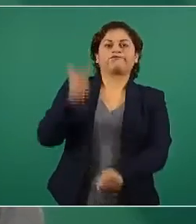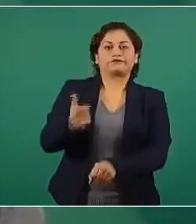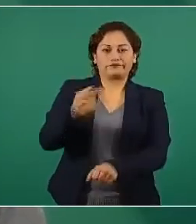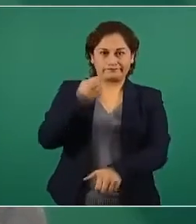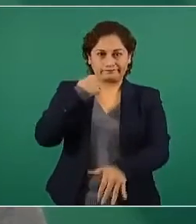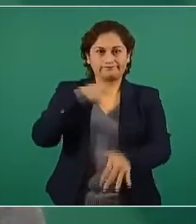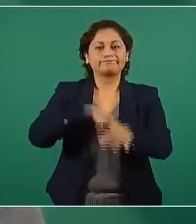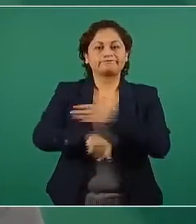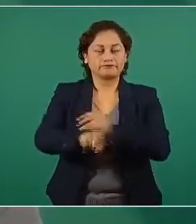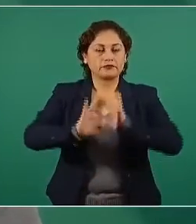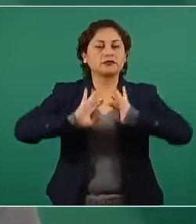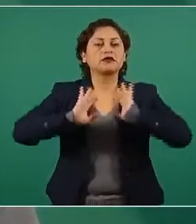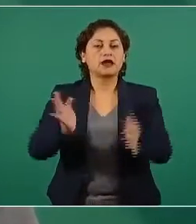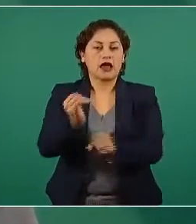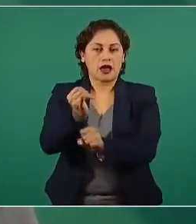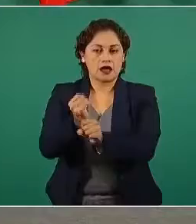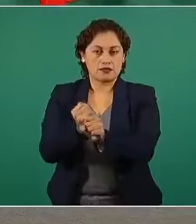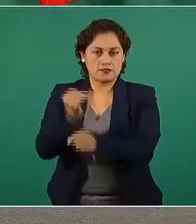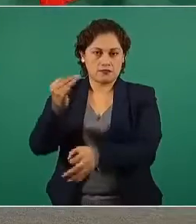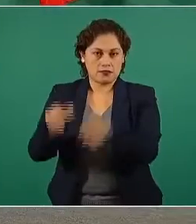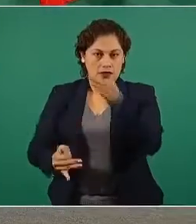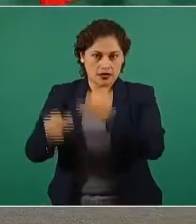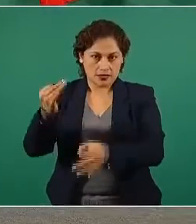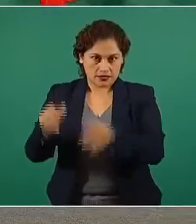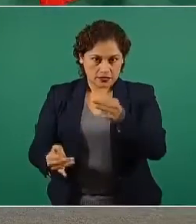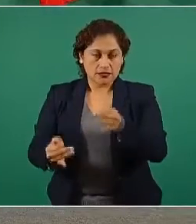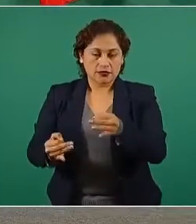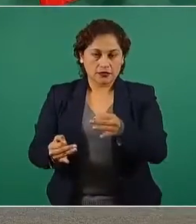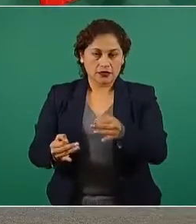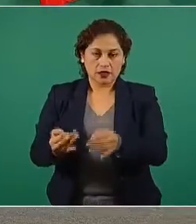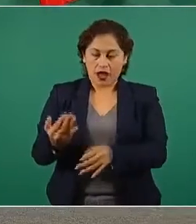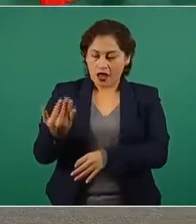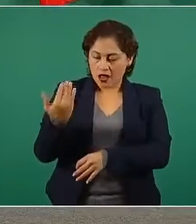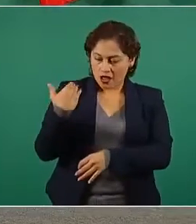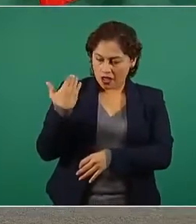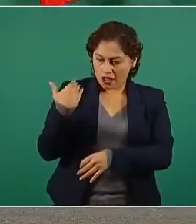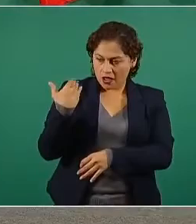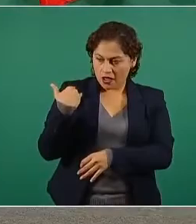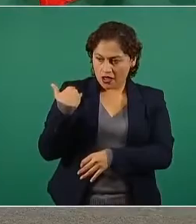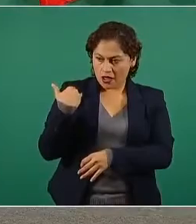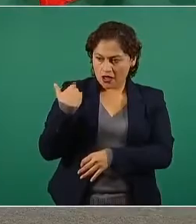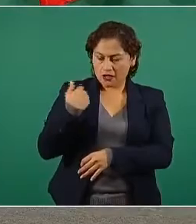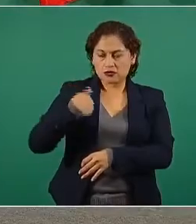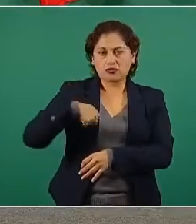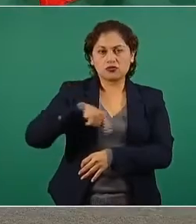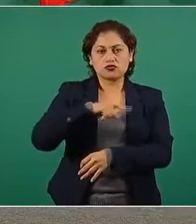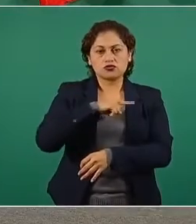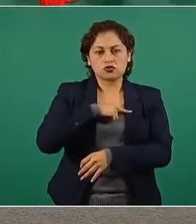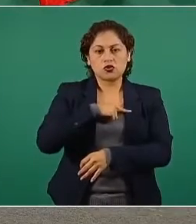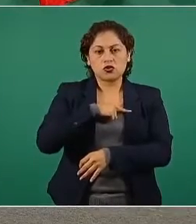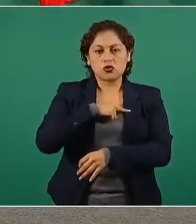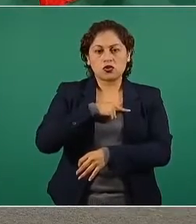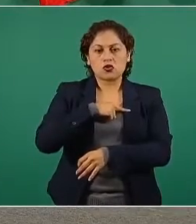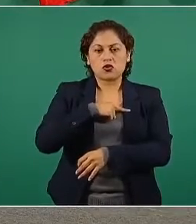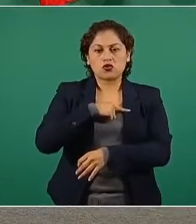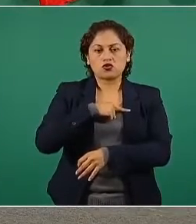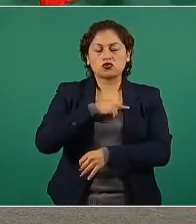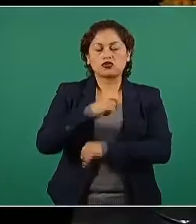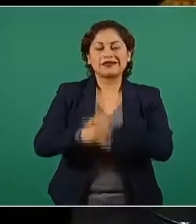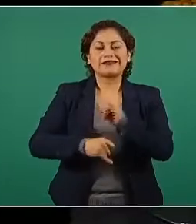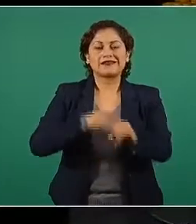ya en tribunales. Acabamos de perder en tribunales